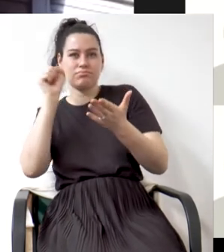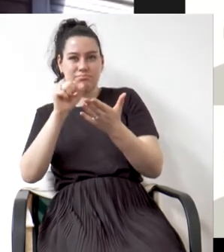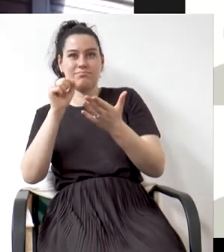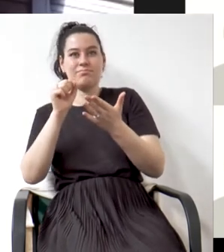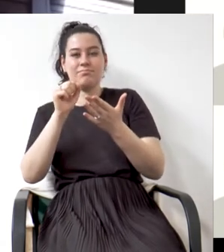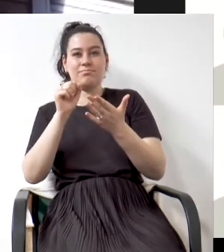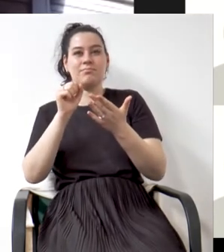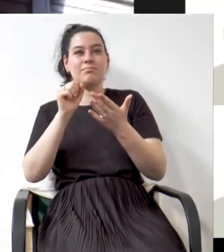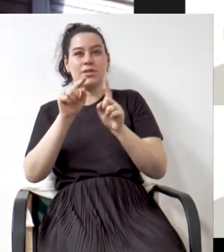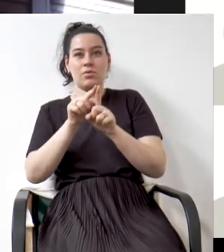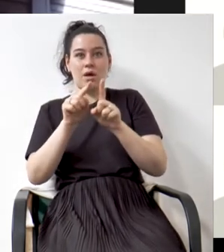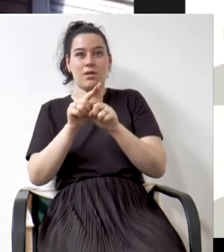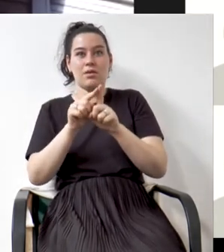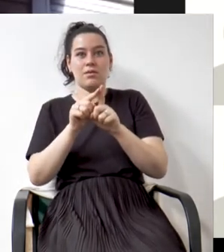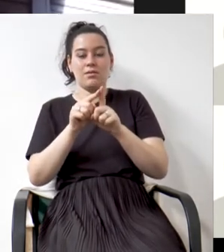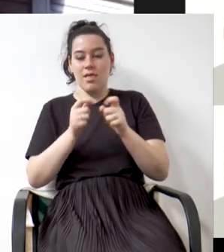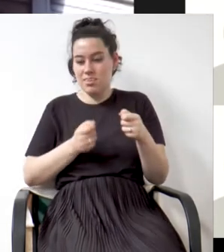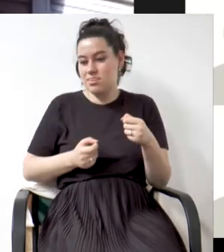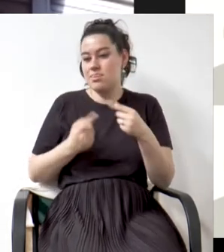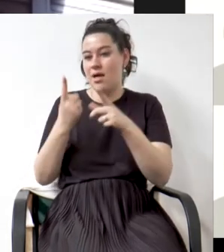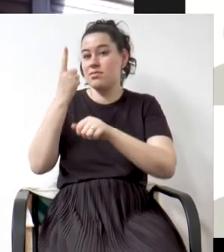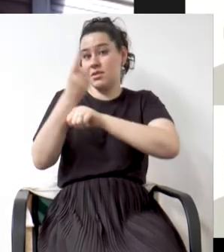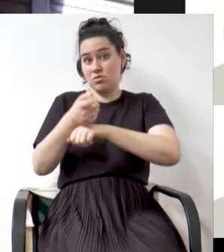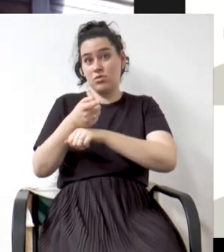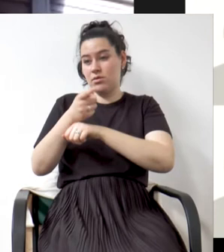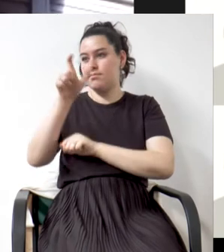para ofrecerle a los tomadores de decisiones